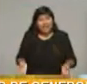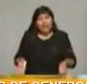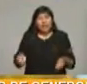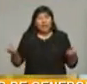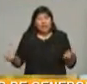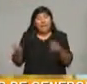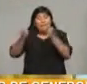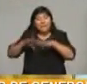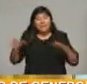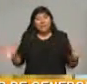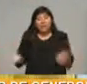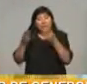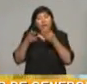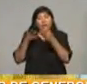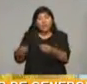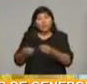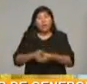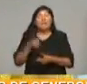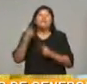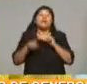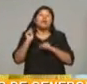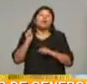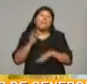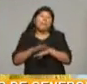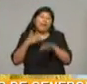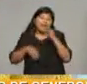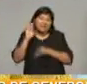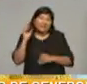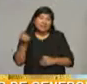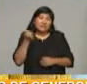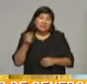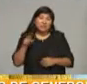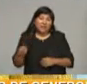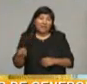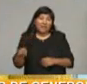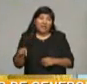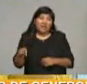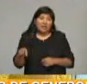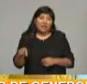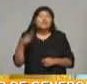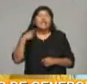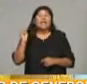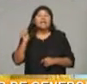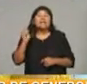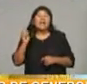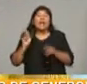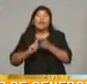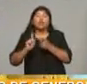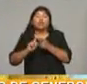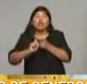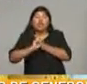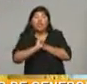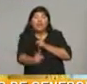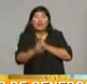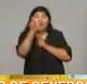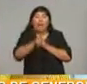de estos centros los que tienen la información y los que tienen el contacto directo con las mujeres son los